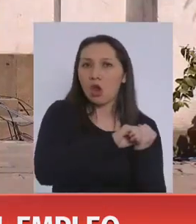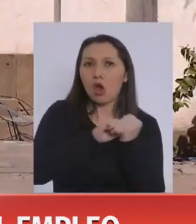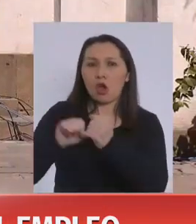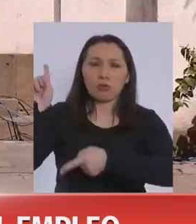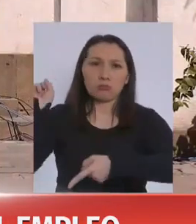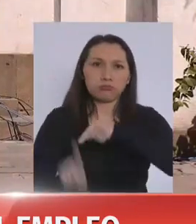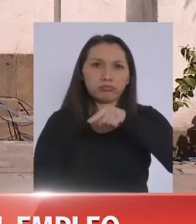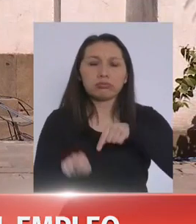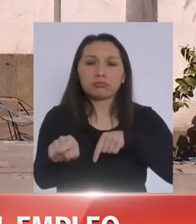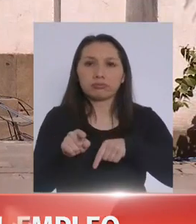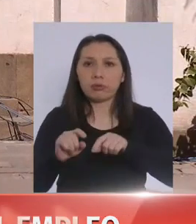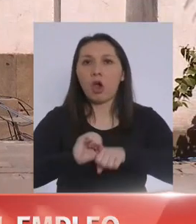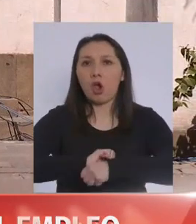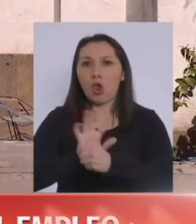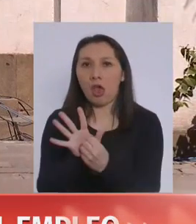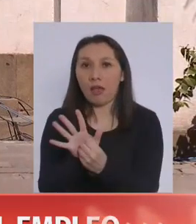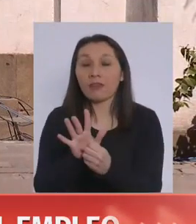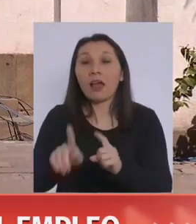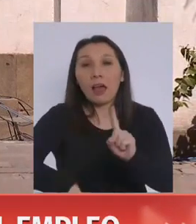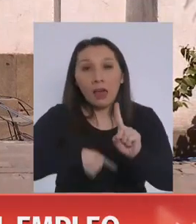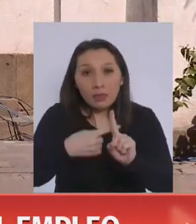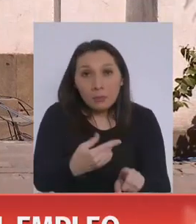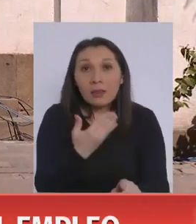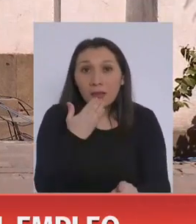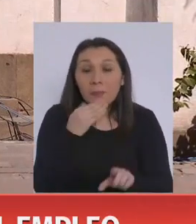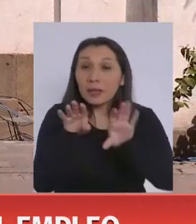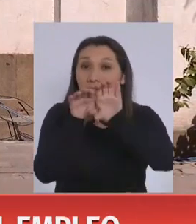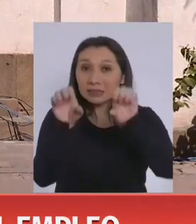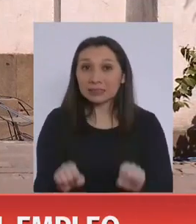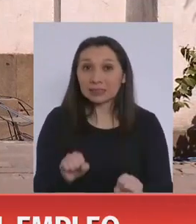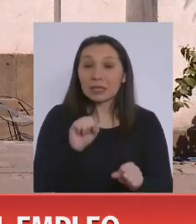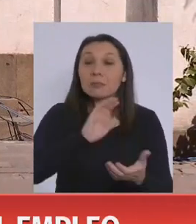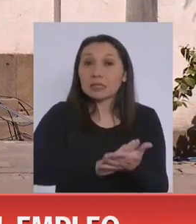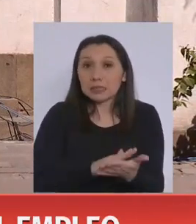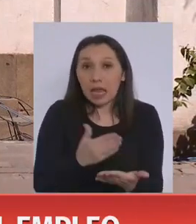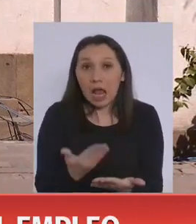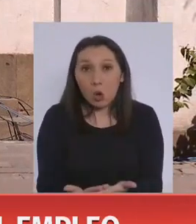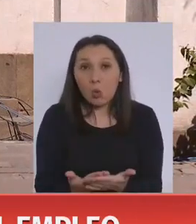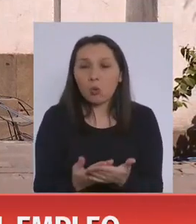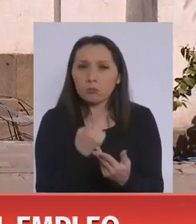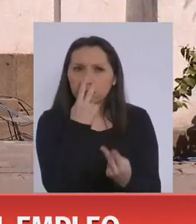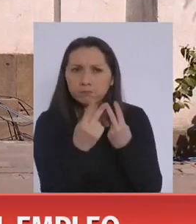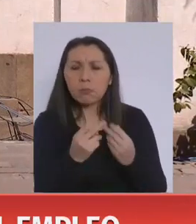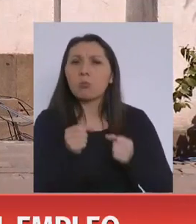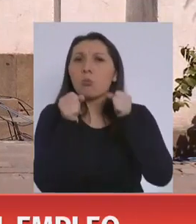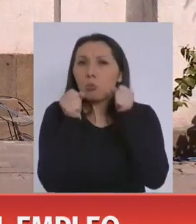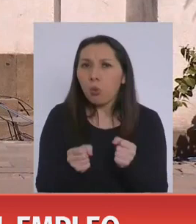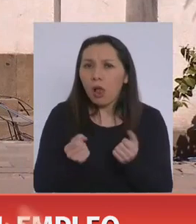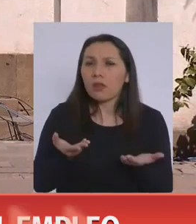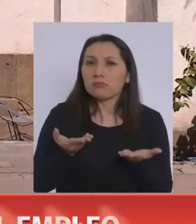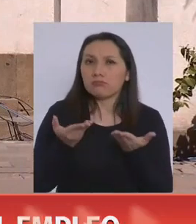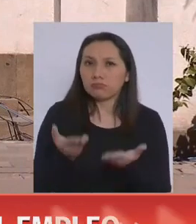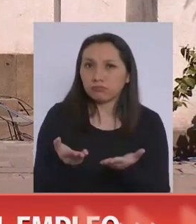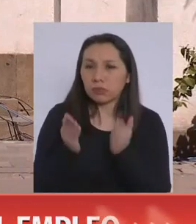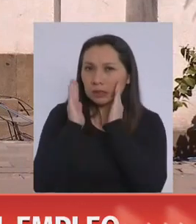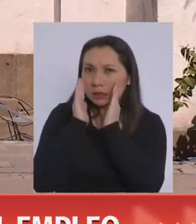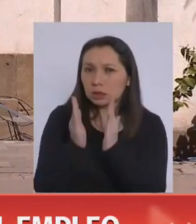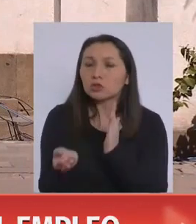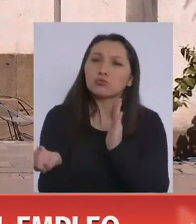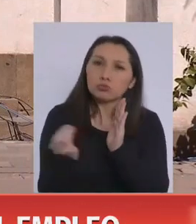al coronavirus. Y adicionalmente, nuestro sistema de salud, que demostró sus capacidades,